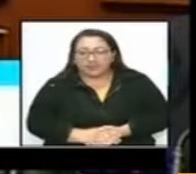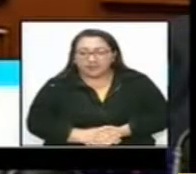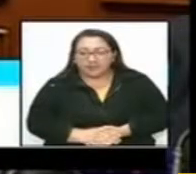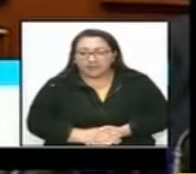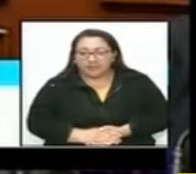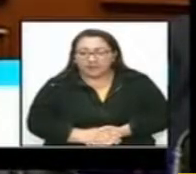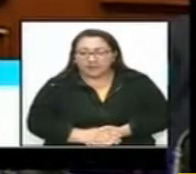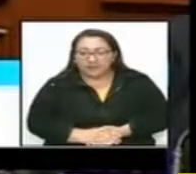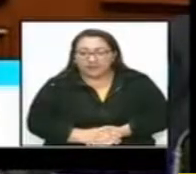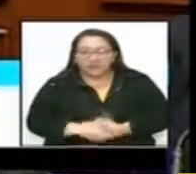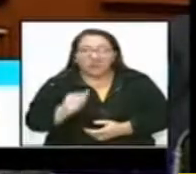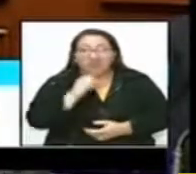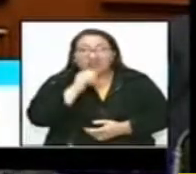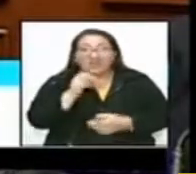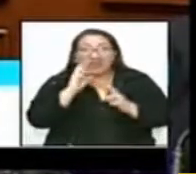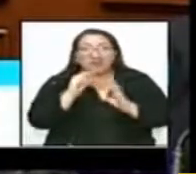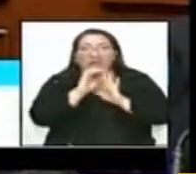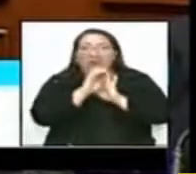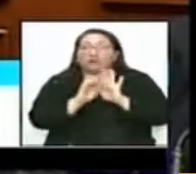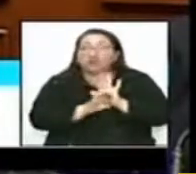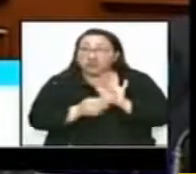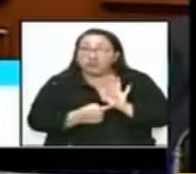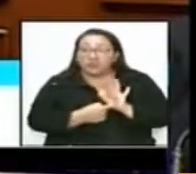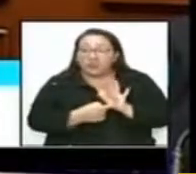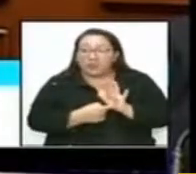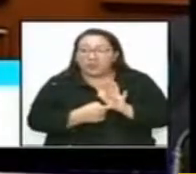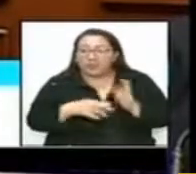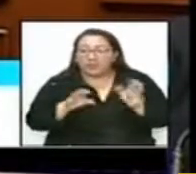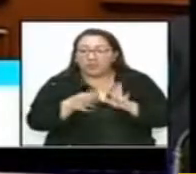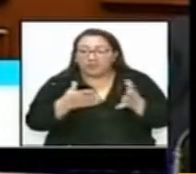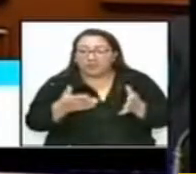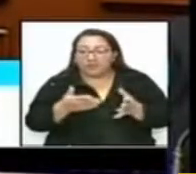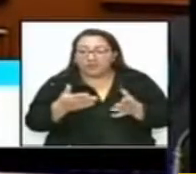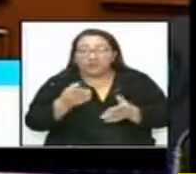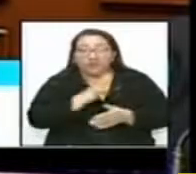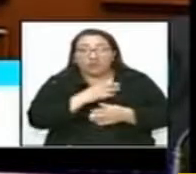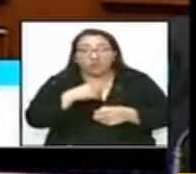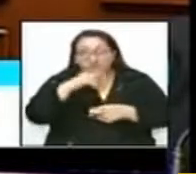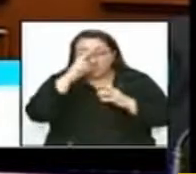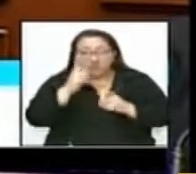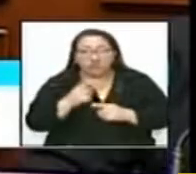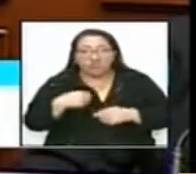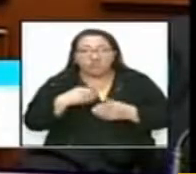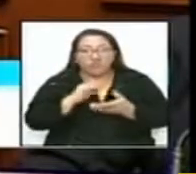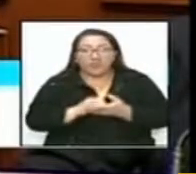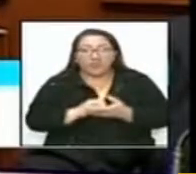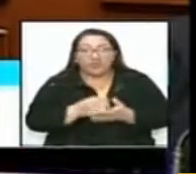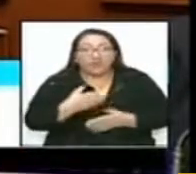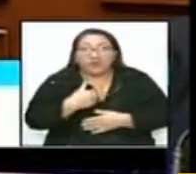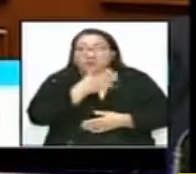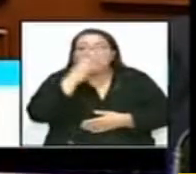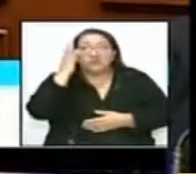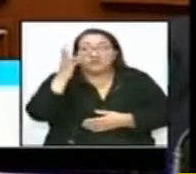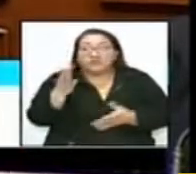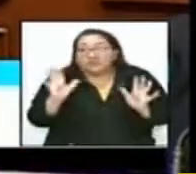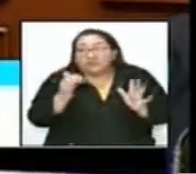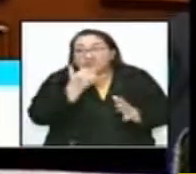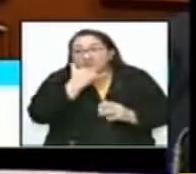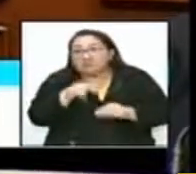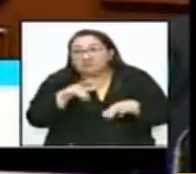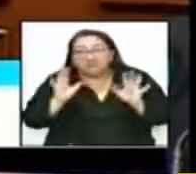de inconstitucionalidades que en cualquier estado democrático debería llevar y yo no sé si en el futuro ocurriera